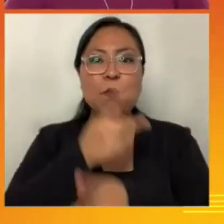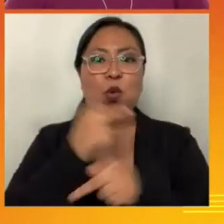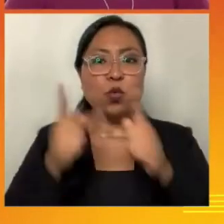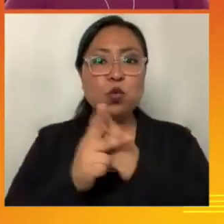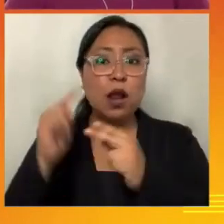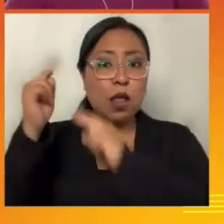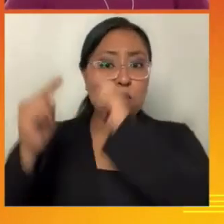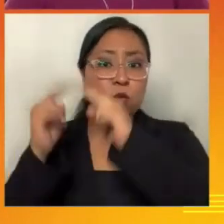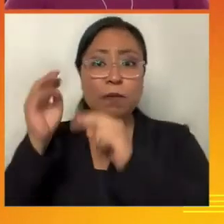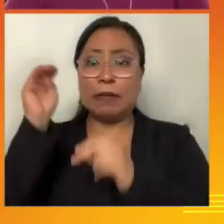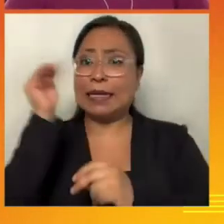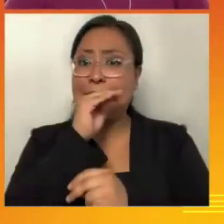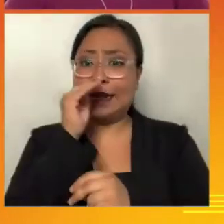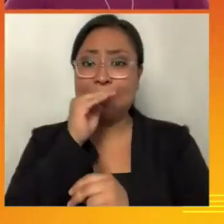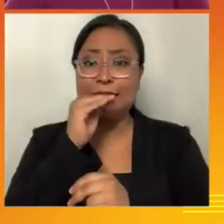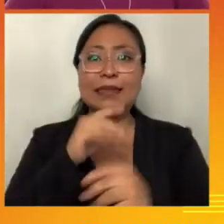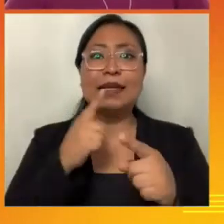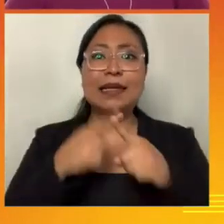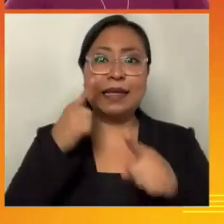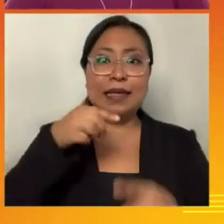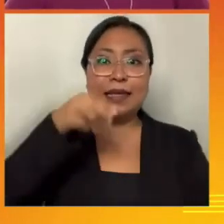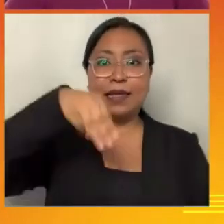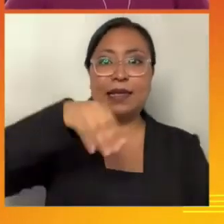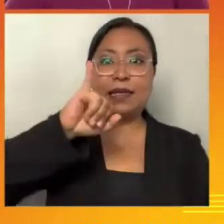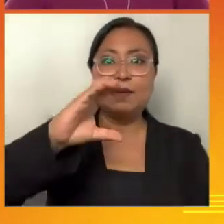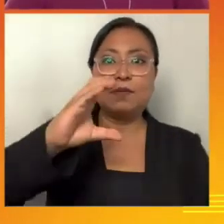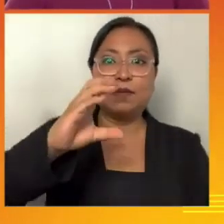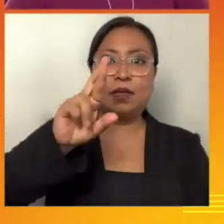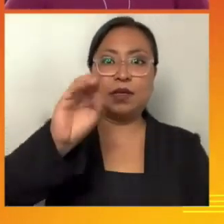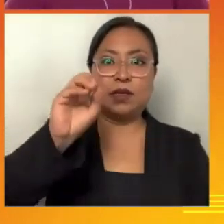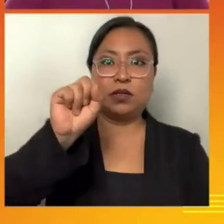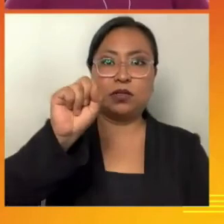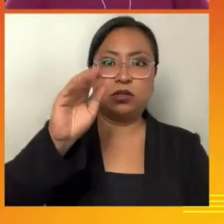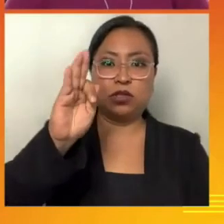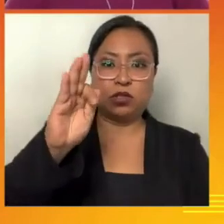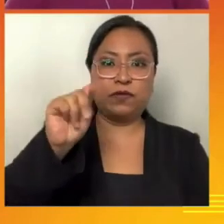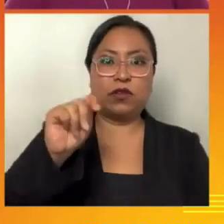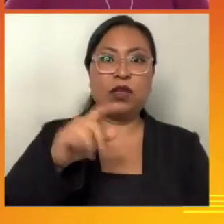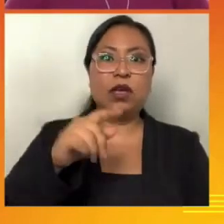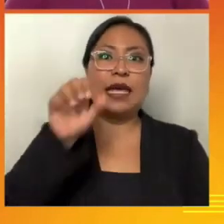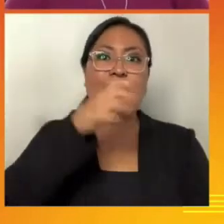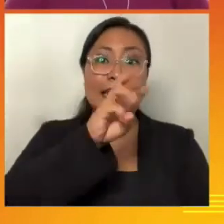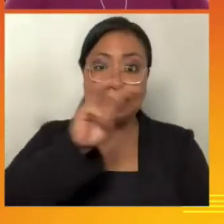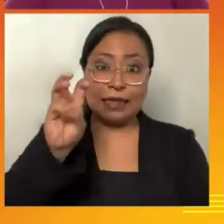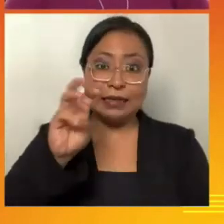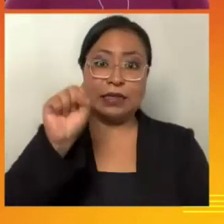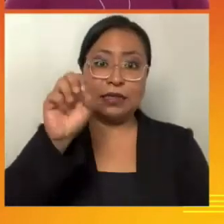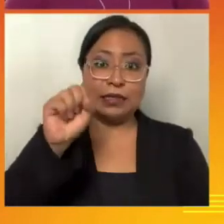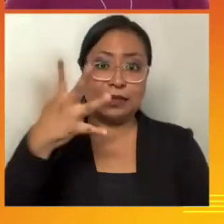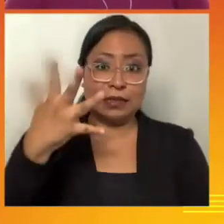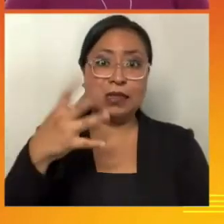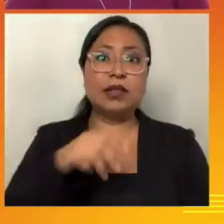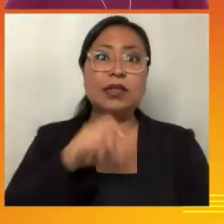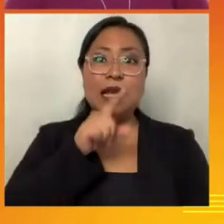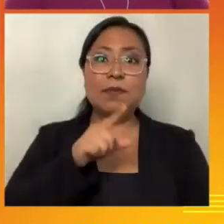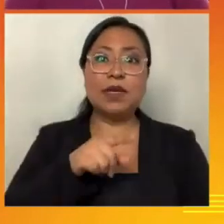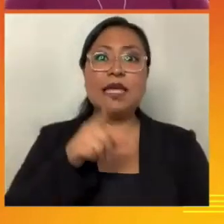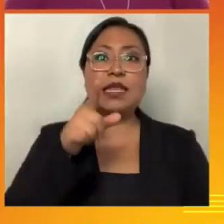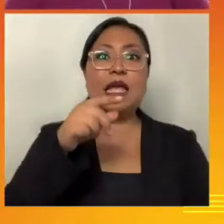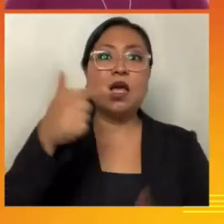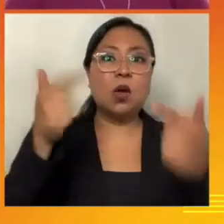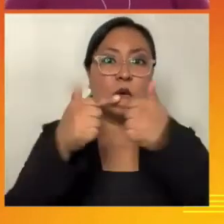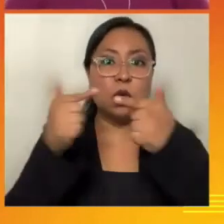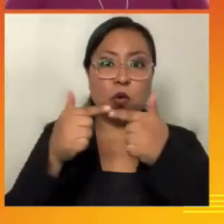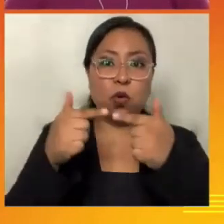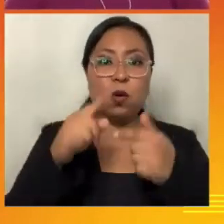para organizaciones son Microsoft y Google, Microsoft 365 y Google for Nonprofits. Ellos sí tienen como que